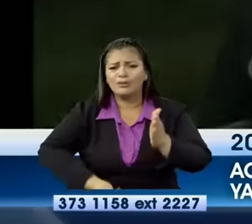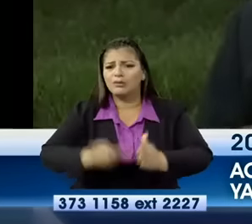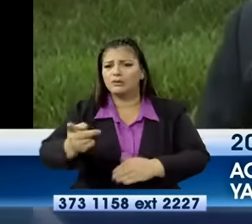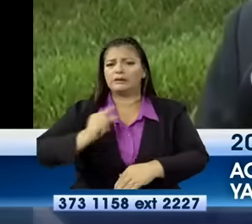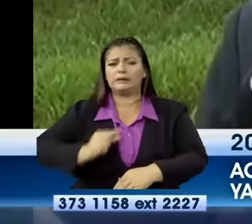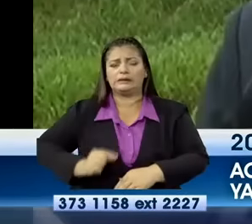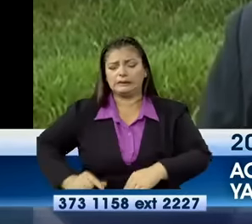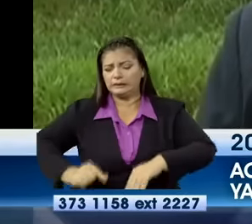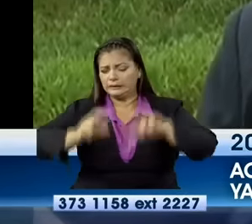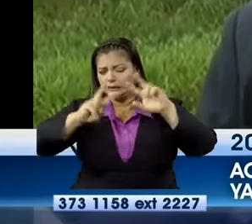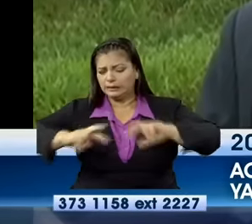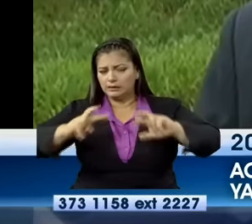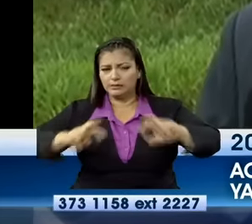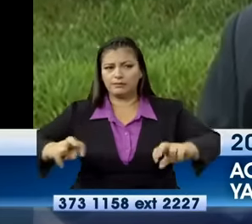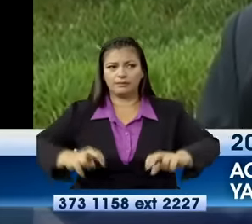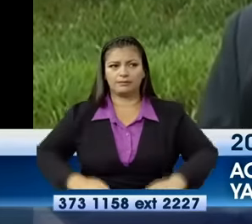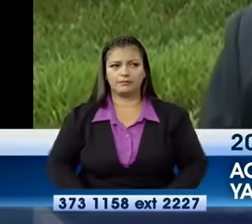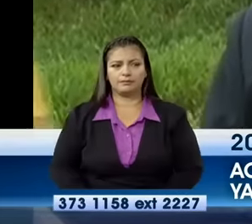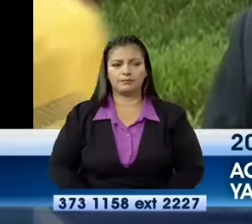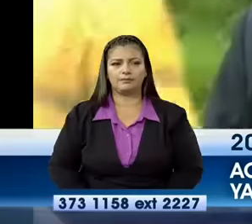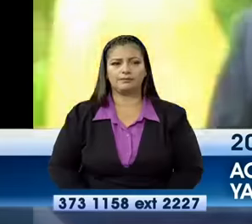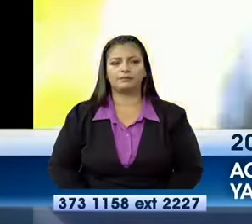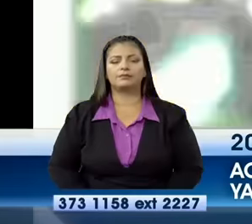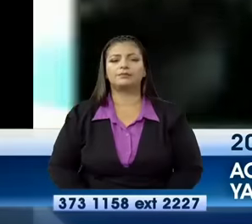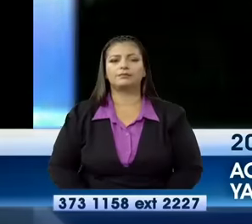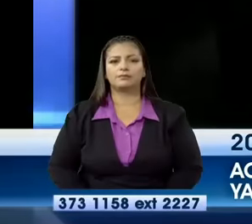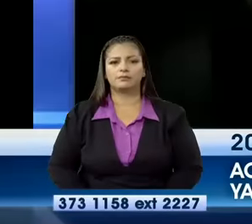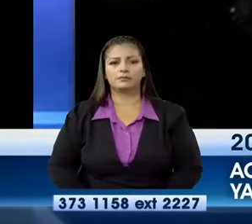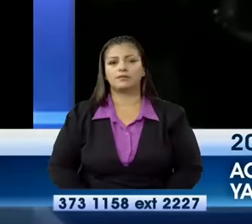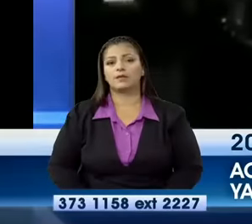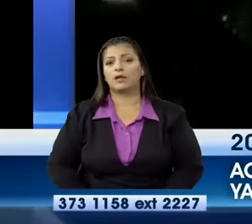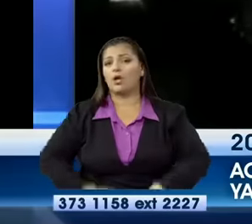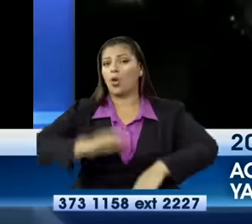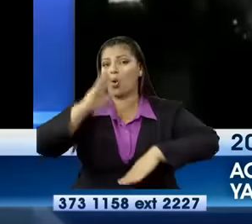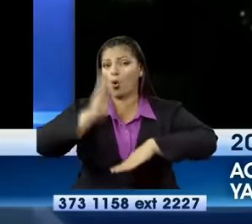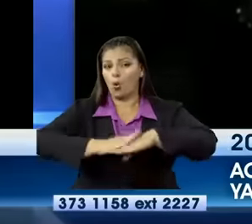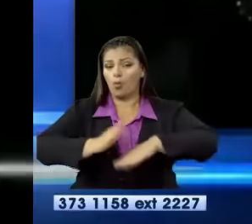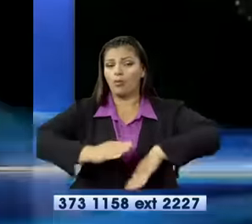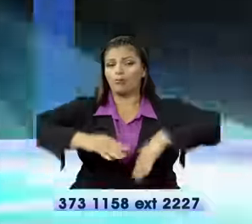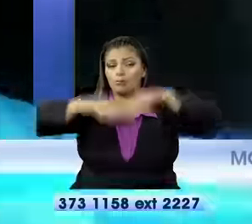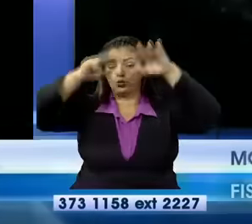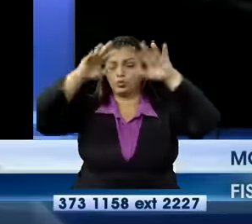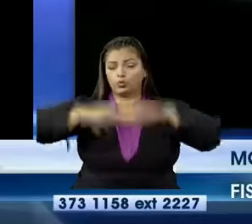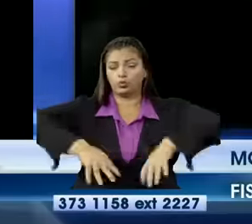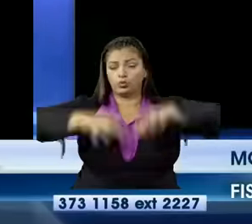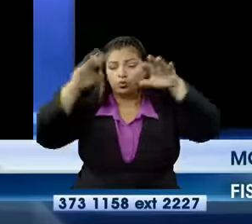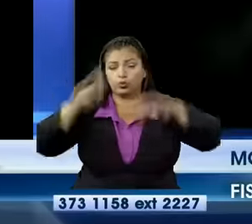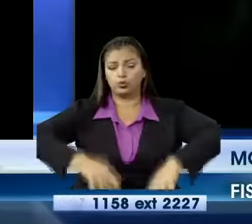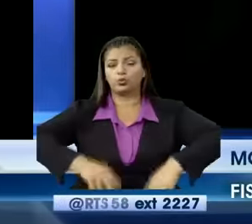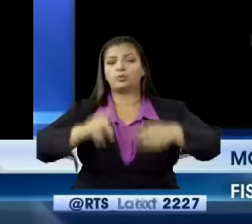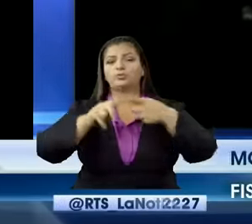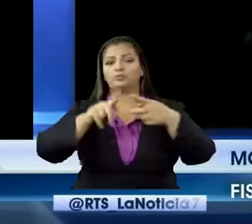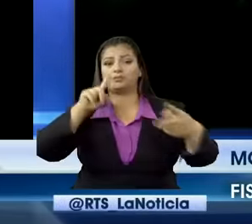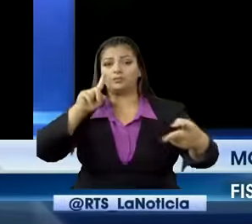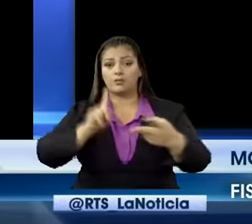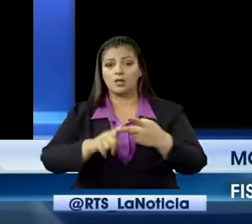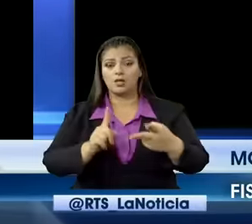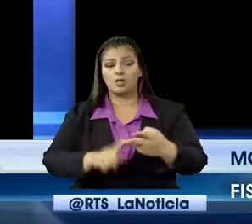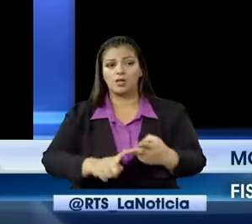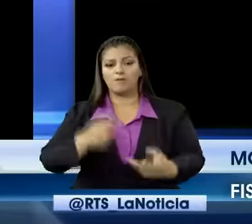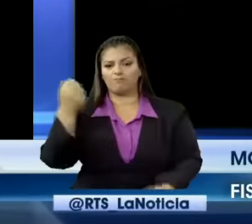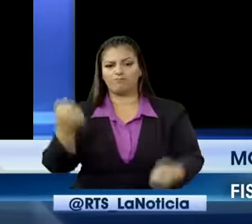Aparentemente habría sido es la lluvia también y Y seguramente el exceso de velocidad lo que